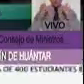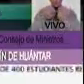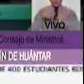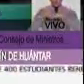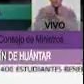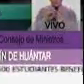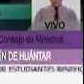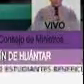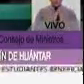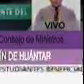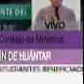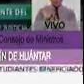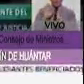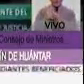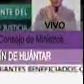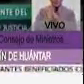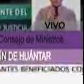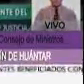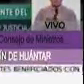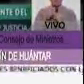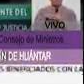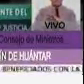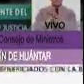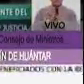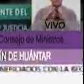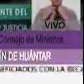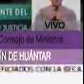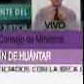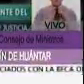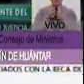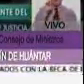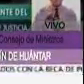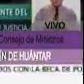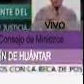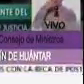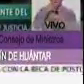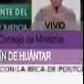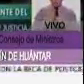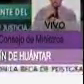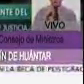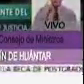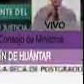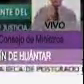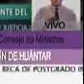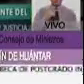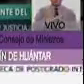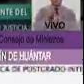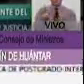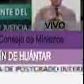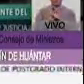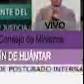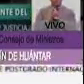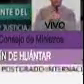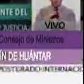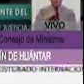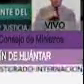dentro de la legalidad? Porque en el Congreso ya algunos evalúan una acusación inconstitucional contra ustedes.